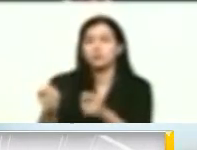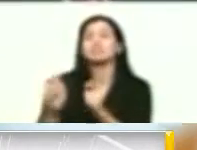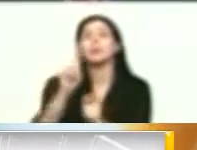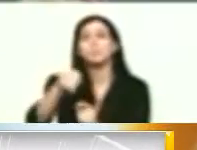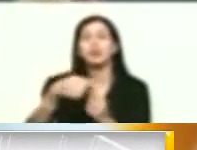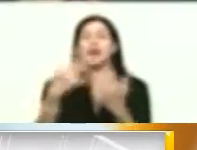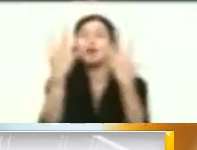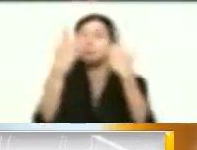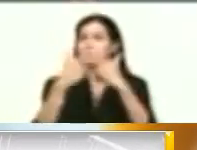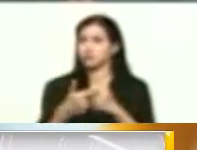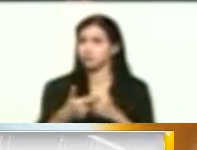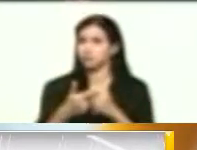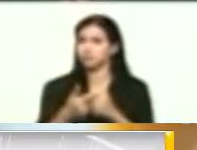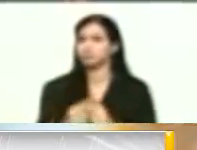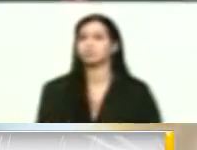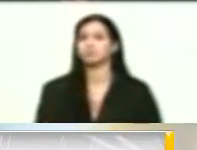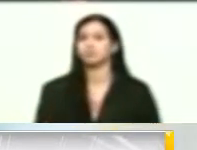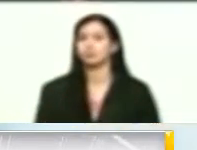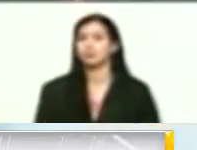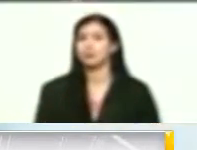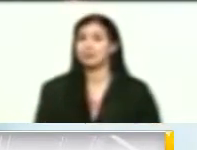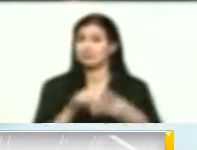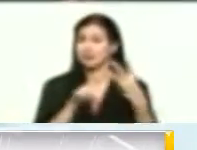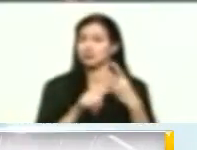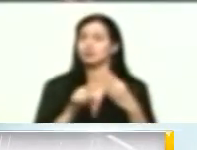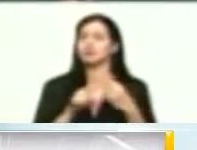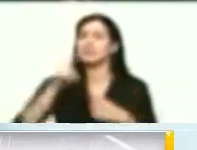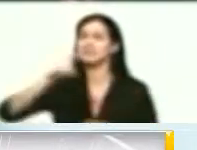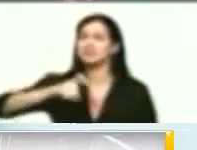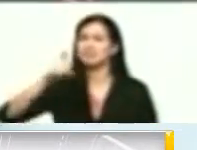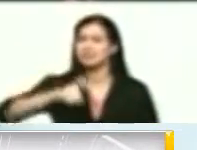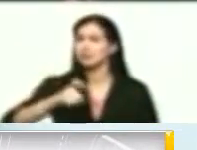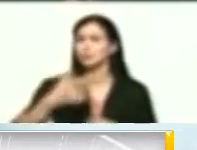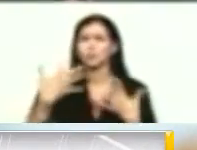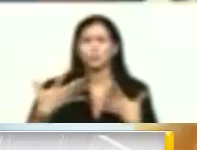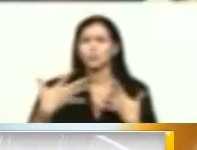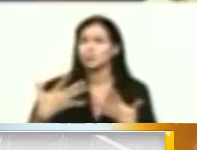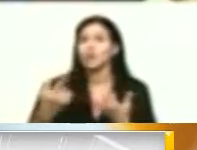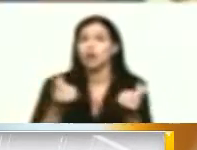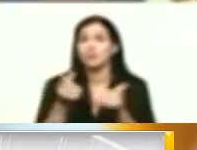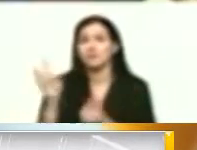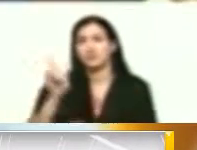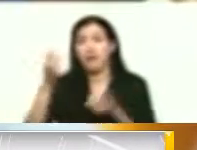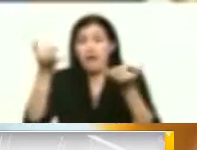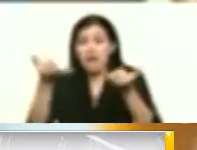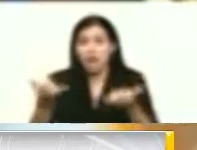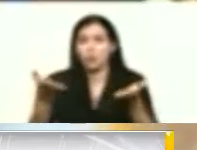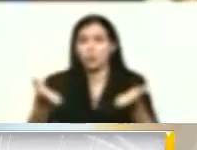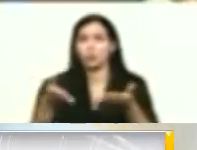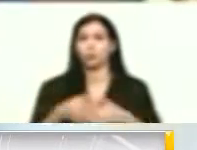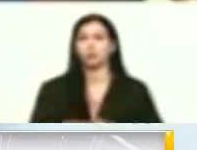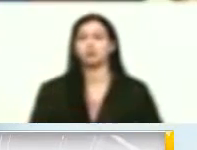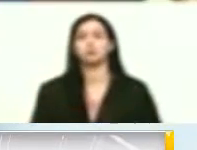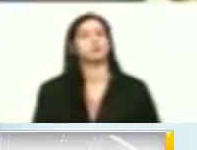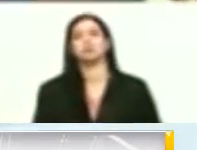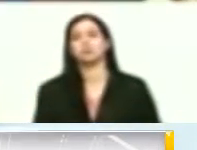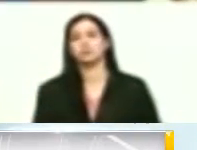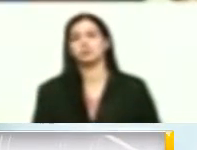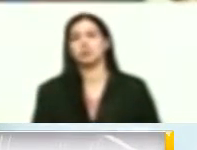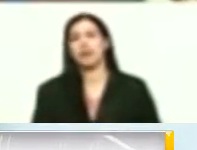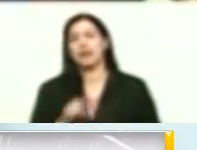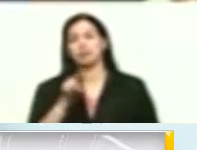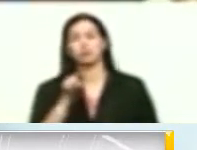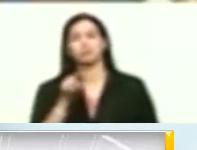administración. Eso es lo que nos dice la necesidad económica del país hoy y es lo que nos